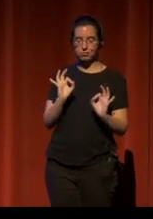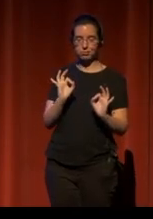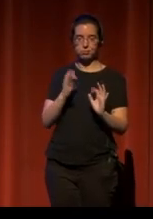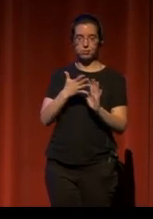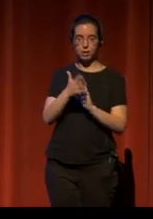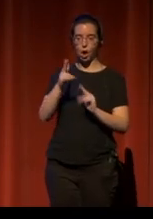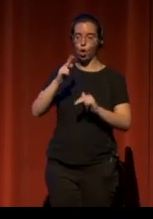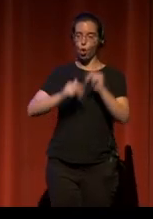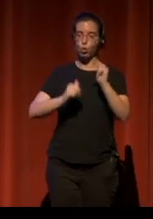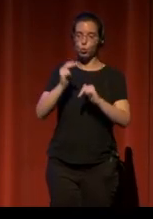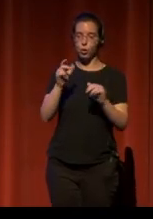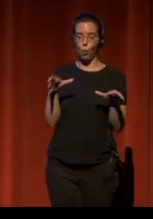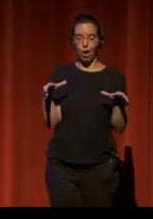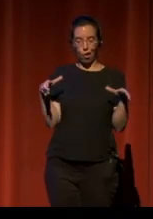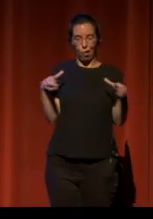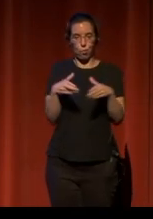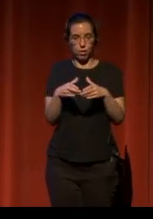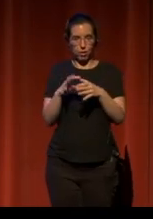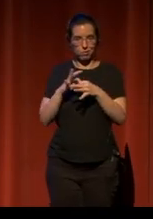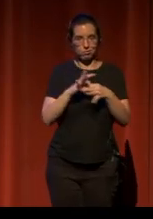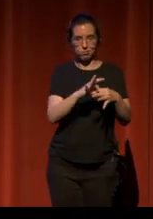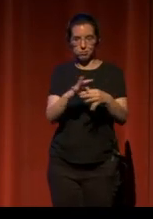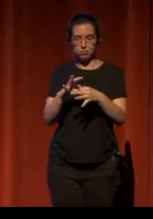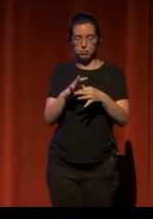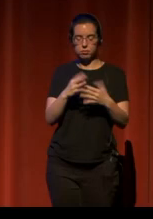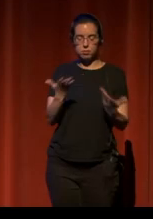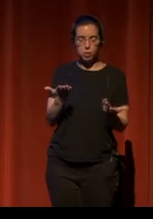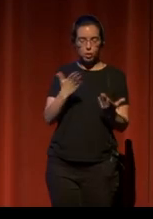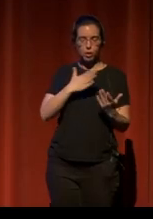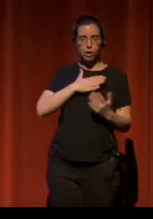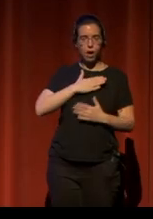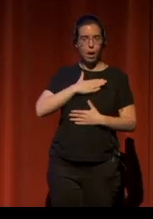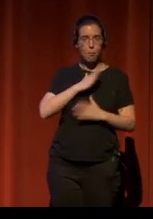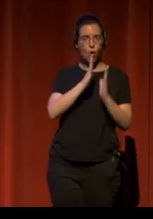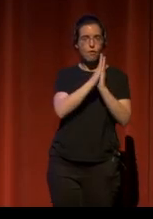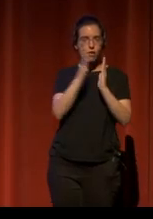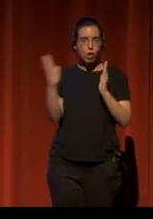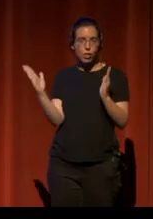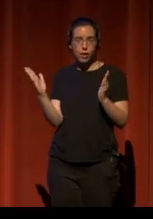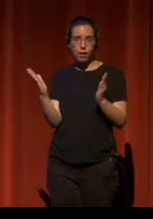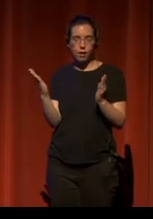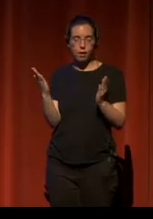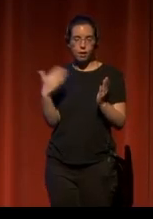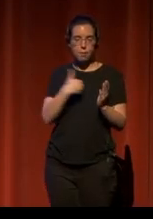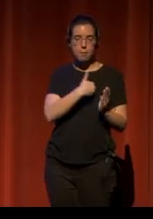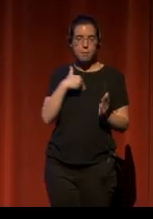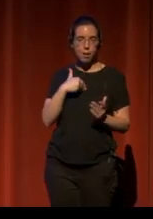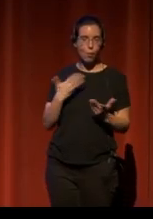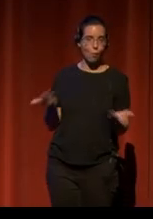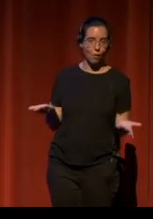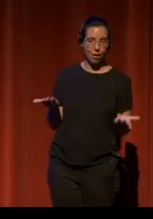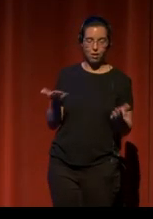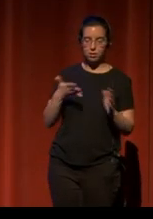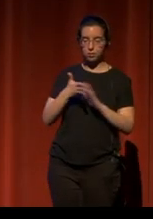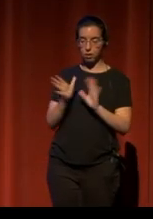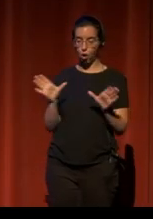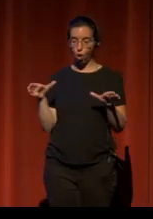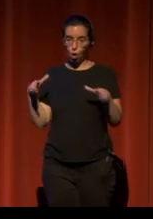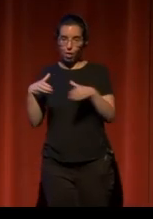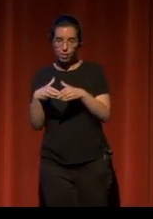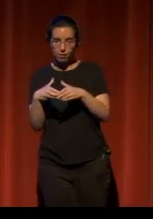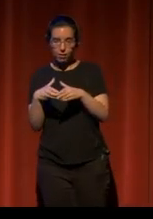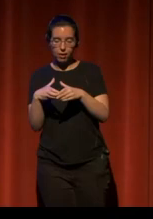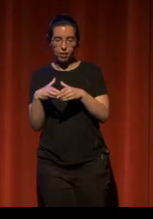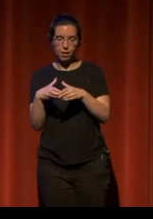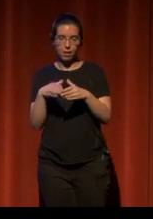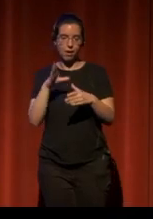construye comunidad no Qué papel puede jugar nuestra biblioteca Bueno pues desde un punto de vista de conectividad ya decíamos